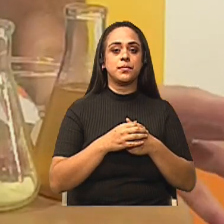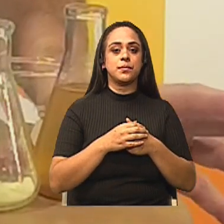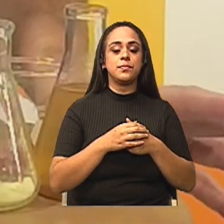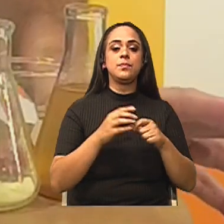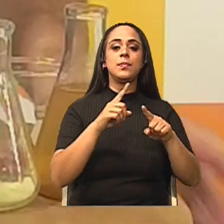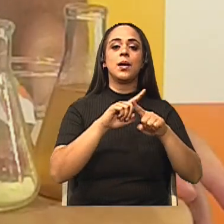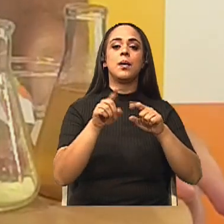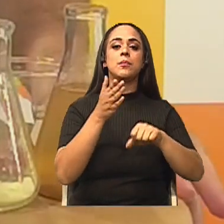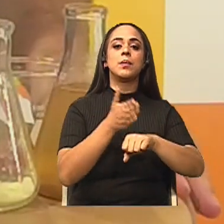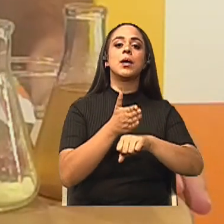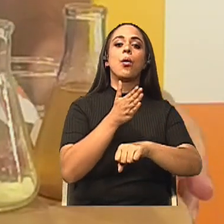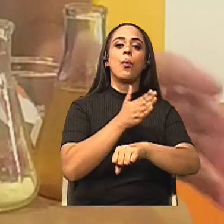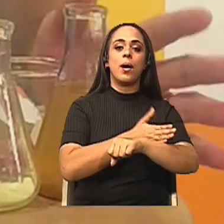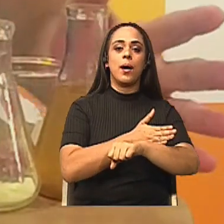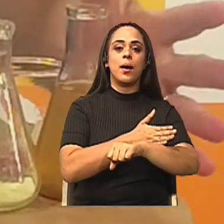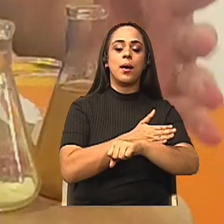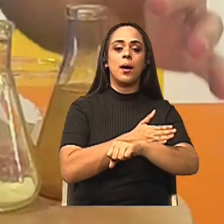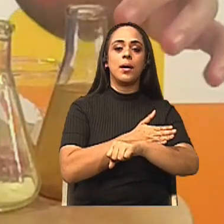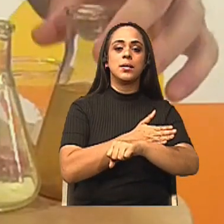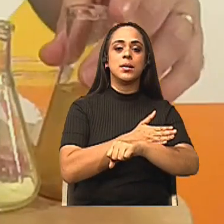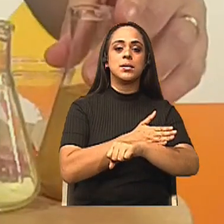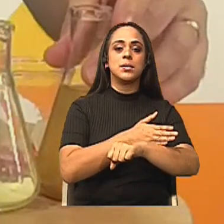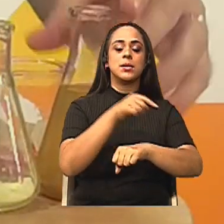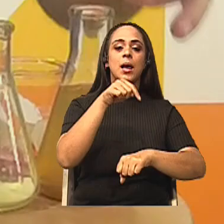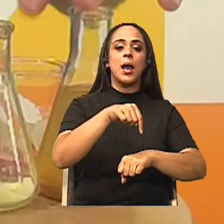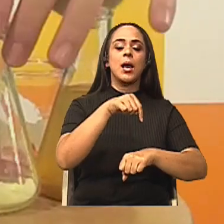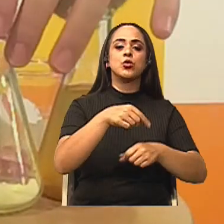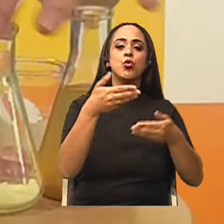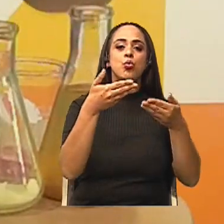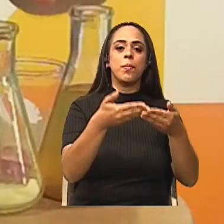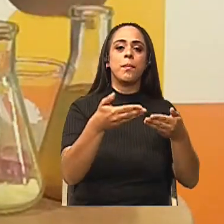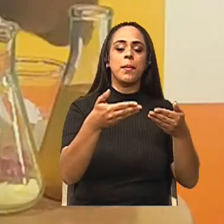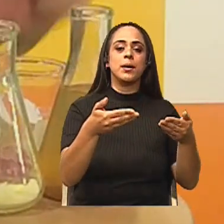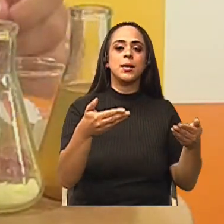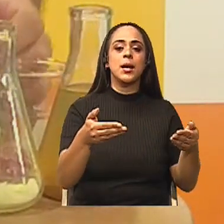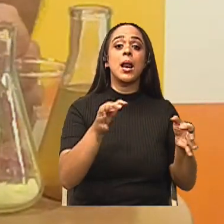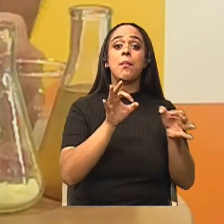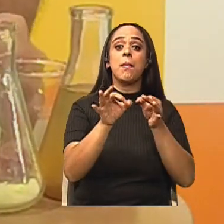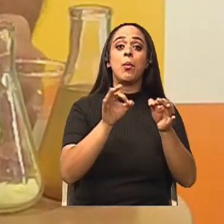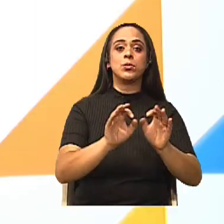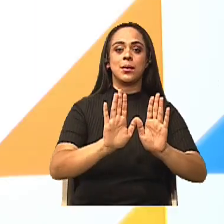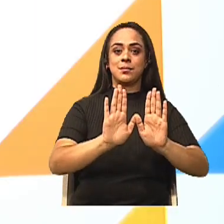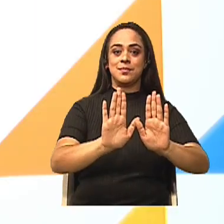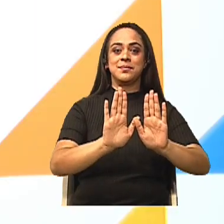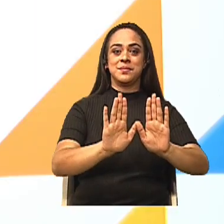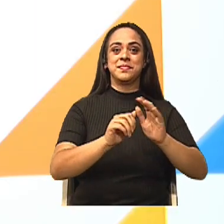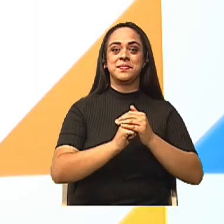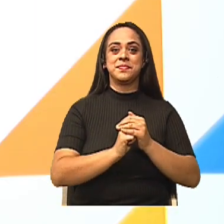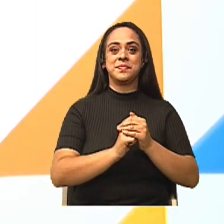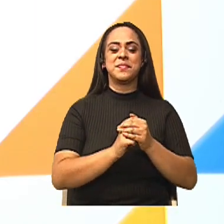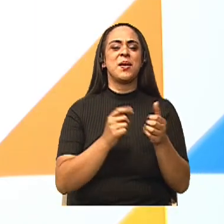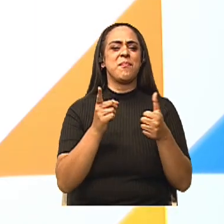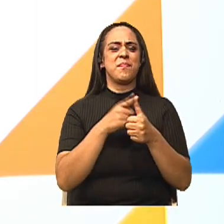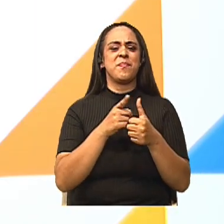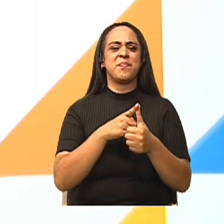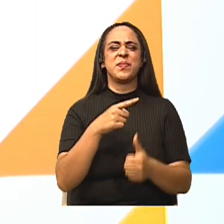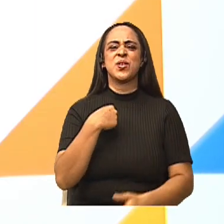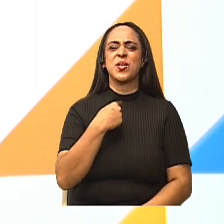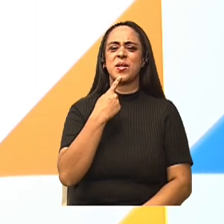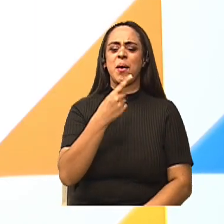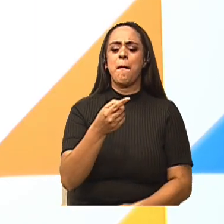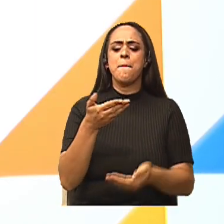pero antes, estos materiales los vamos a explicar ahorita, pero primero vamos a decir qué es